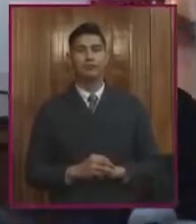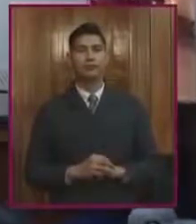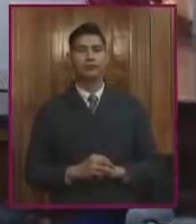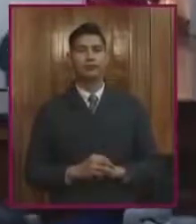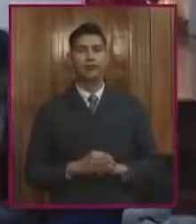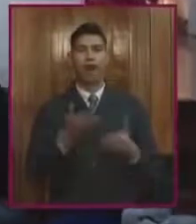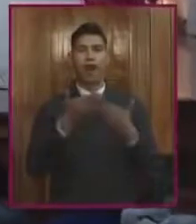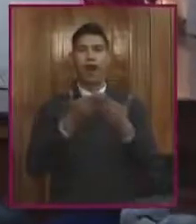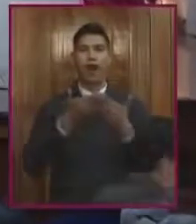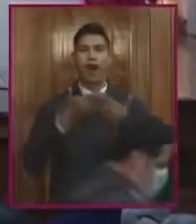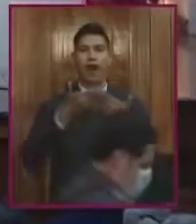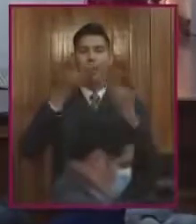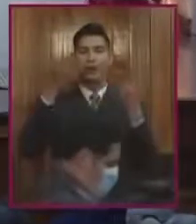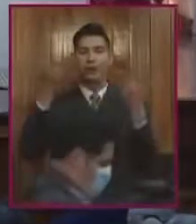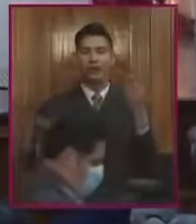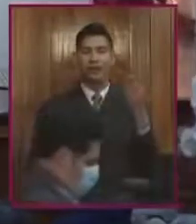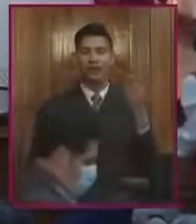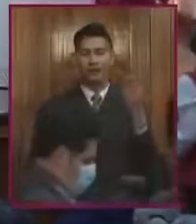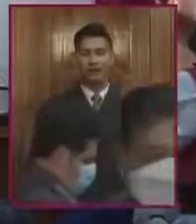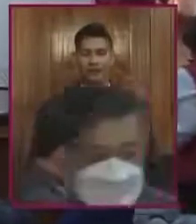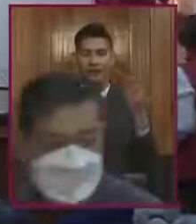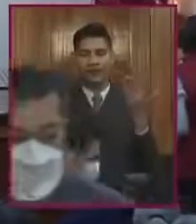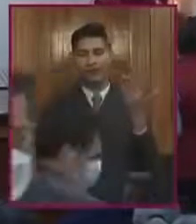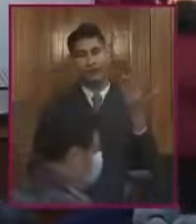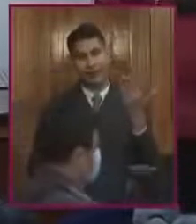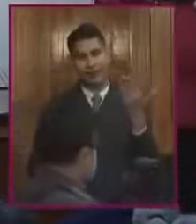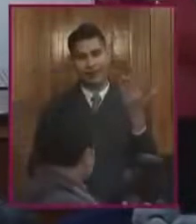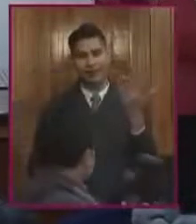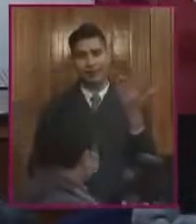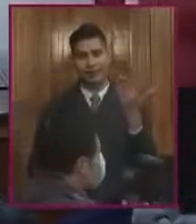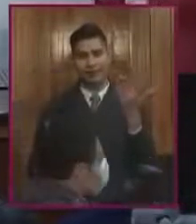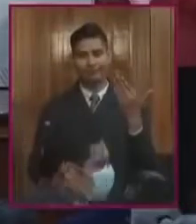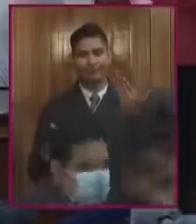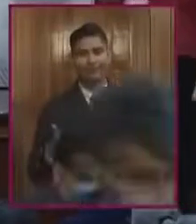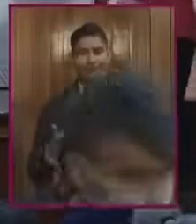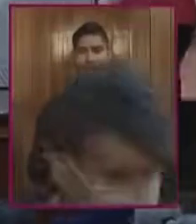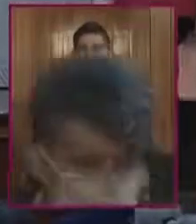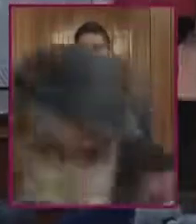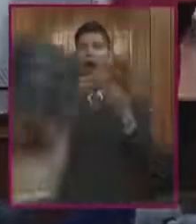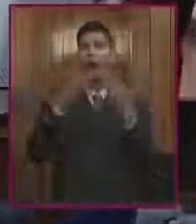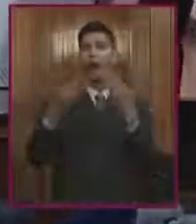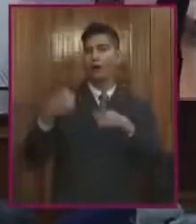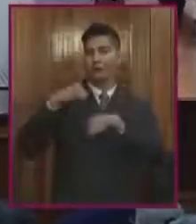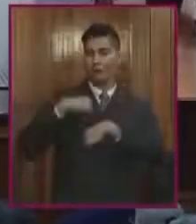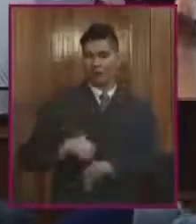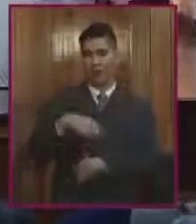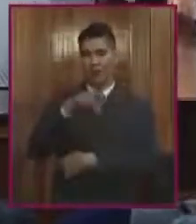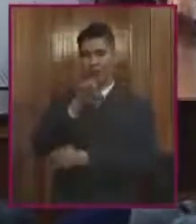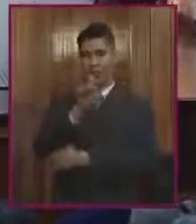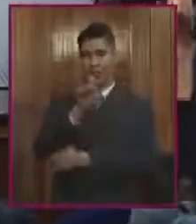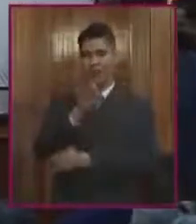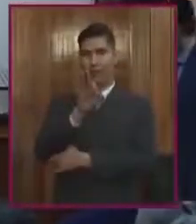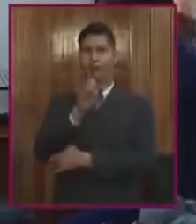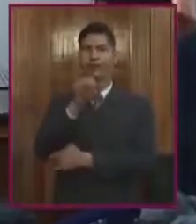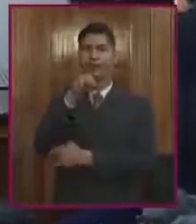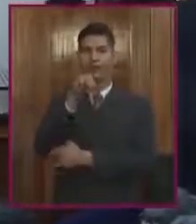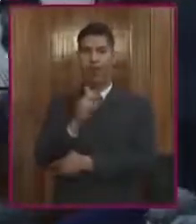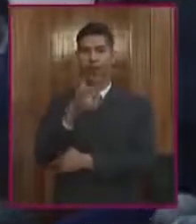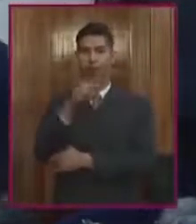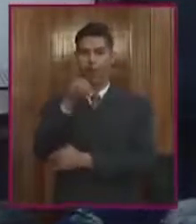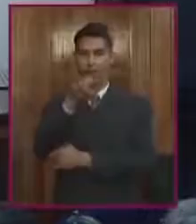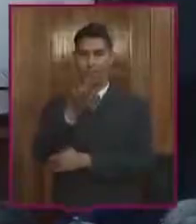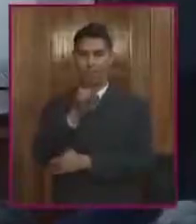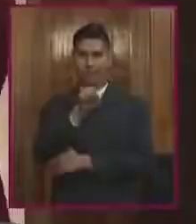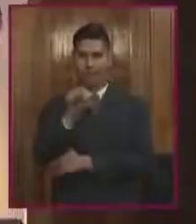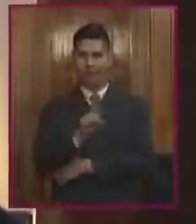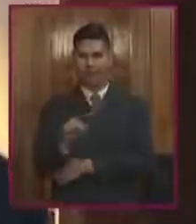En este momento recibimos a la maestra Delfina Gómez, secretaria de Educación Pública. Buenos días